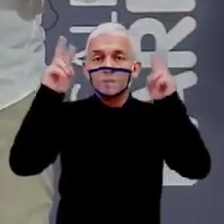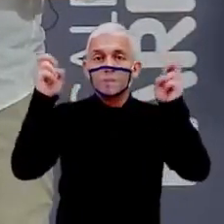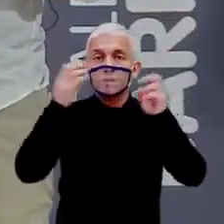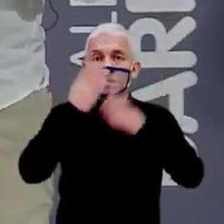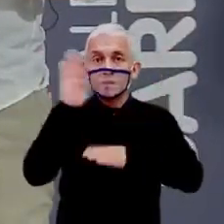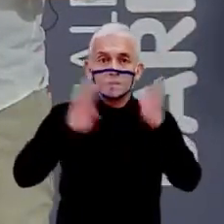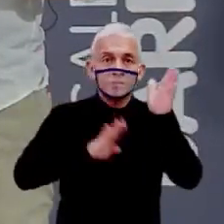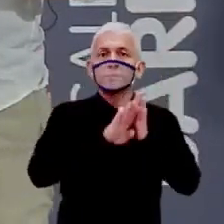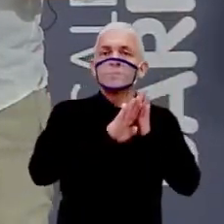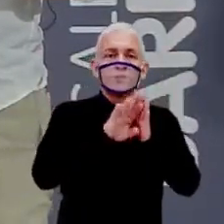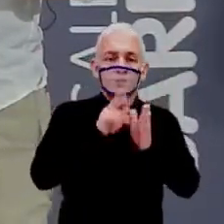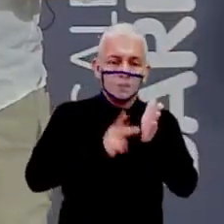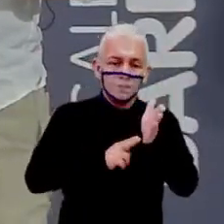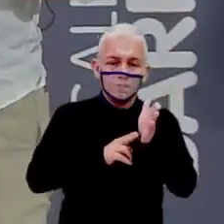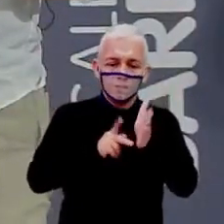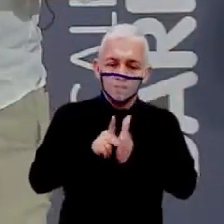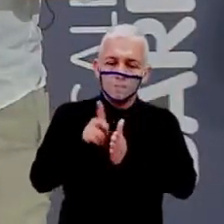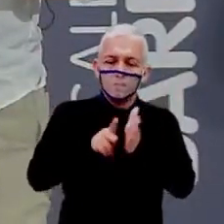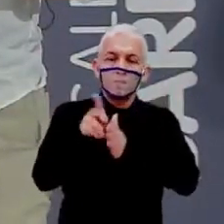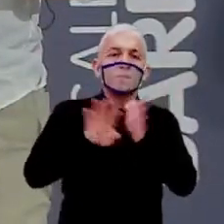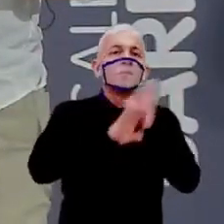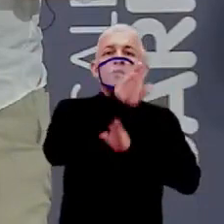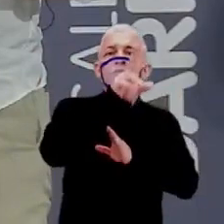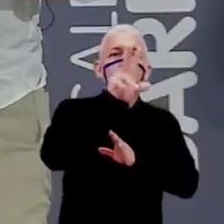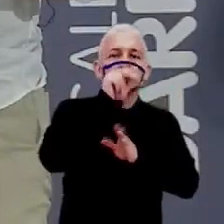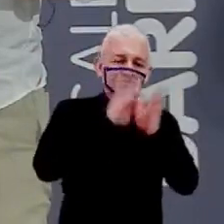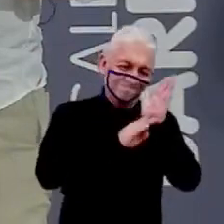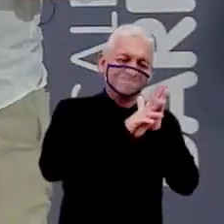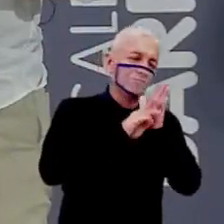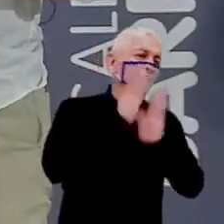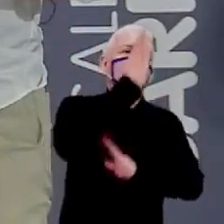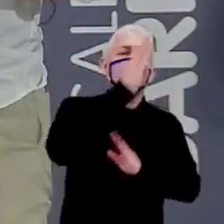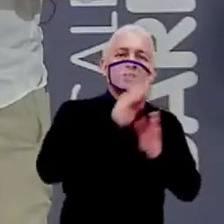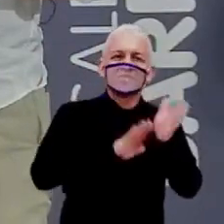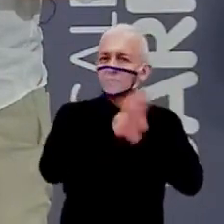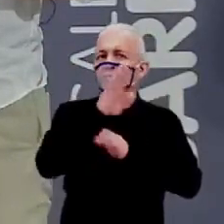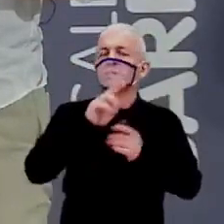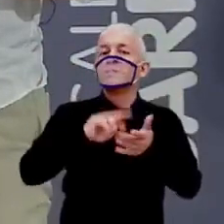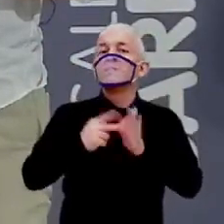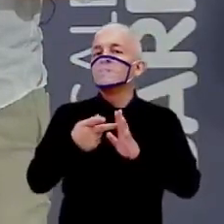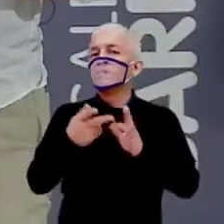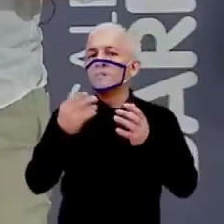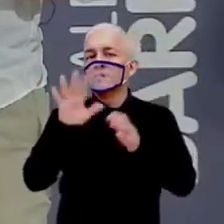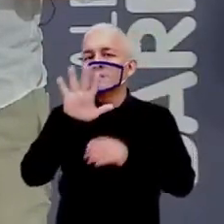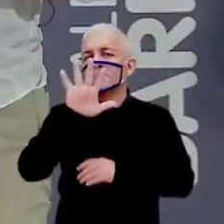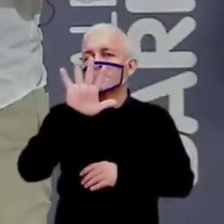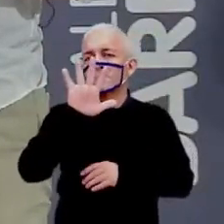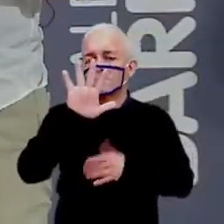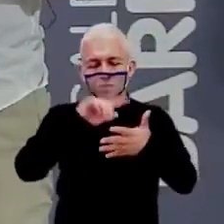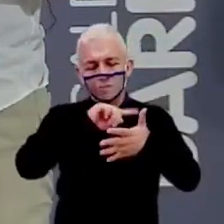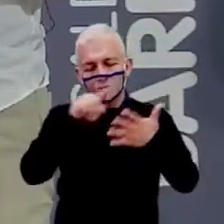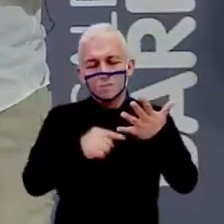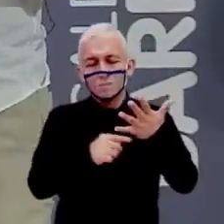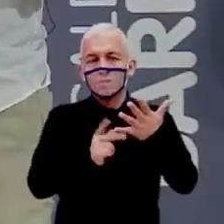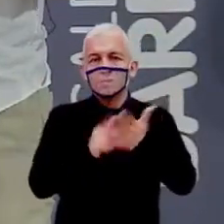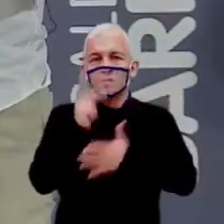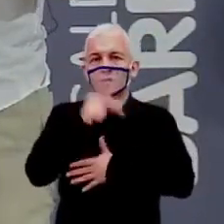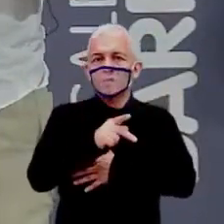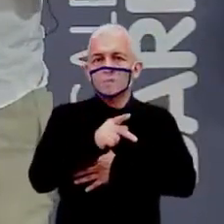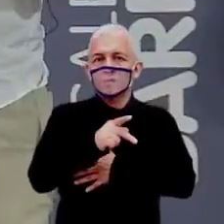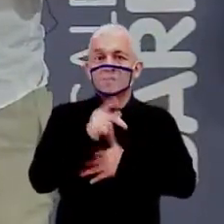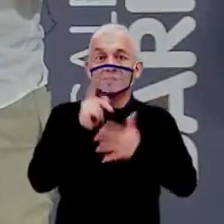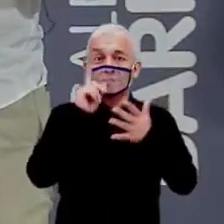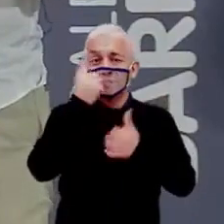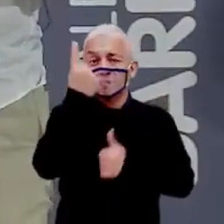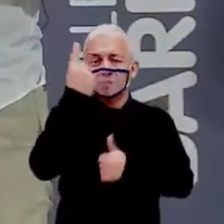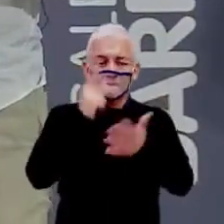no se detiene y este tren del progreso ya arrancó y esto es imparable. Estamos hablando de los primeros 5 proyectos, estos no son todos por supuesto, los